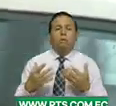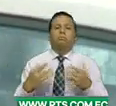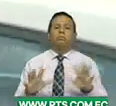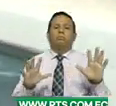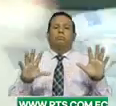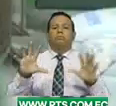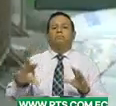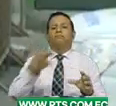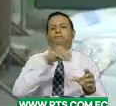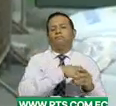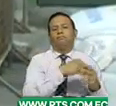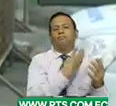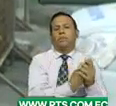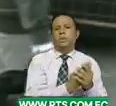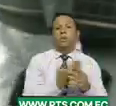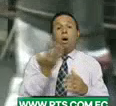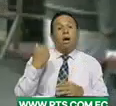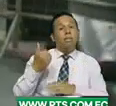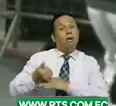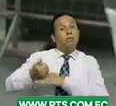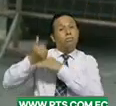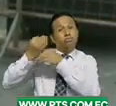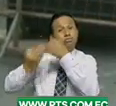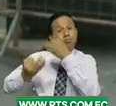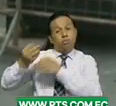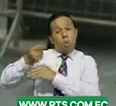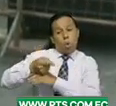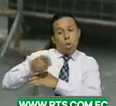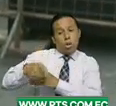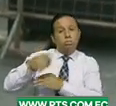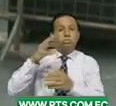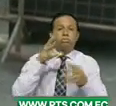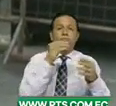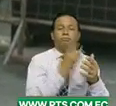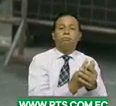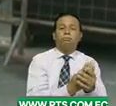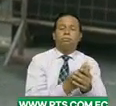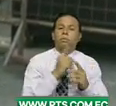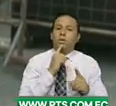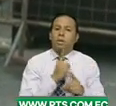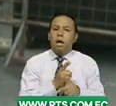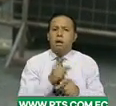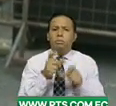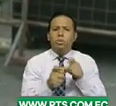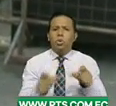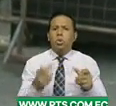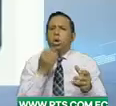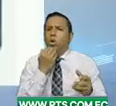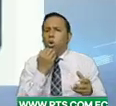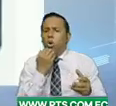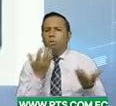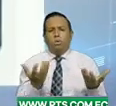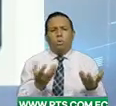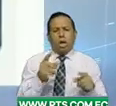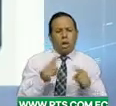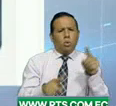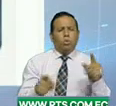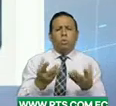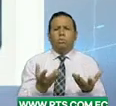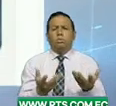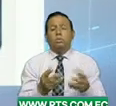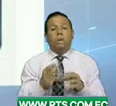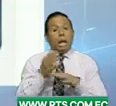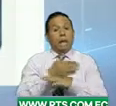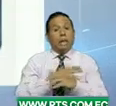preventiva que pesa sobre él. Y es que el Servicio de Atención Integral de Personas Adultas Privadas de la Libertad, SNAI, señaló a través de su cuenta de Twitter